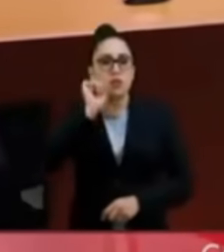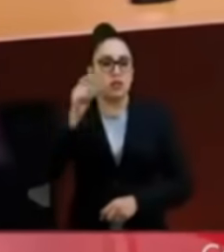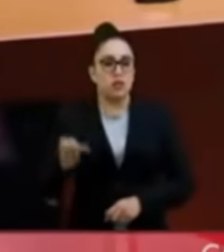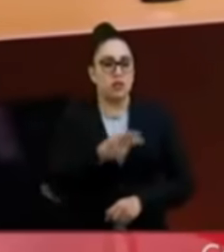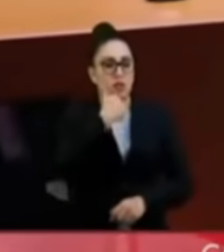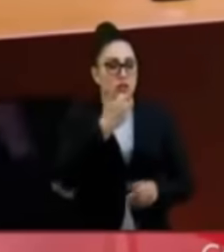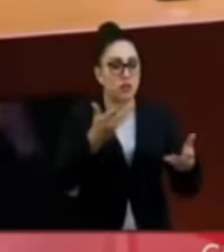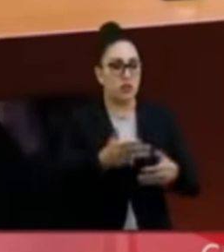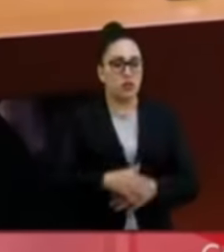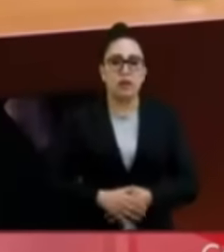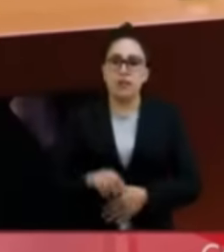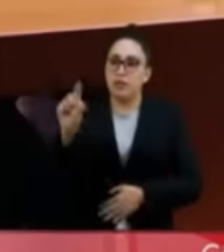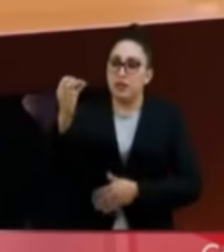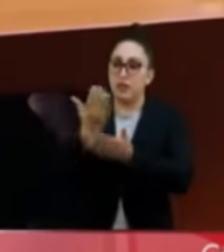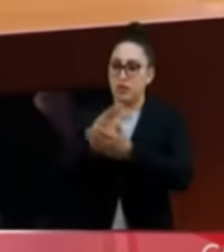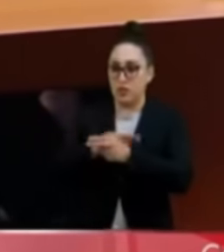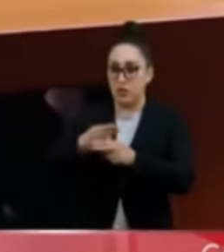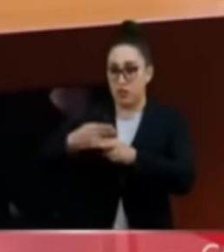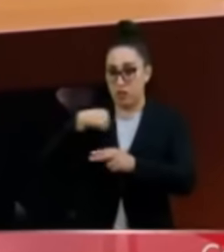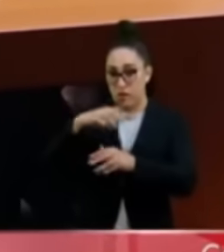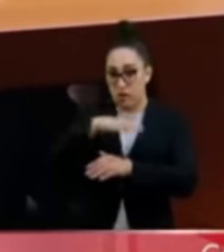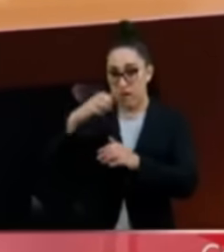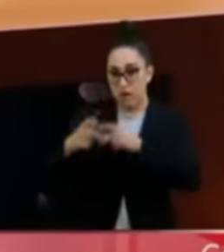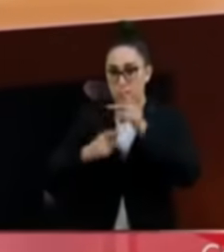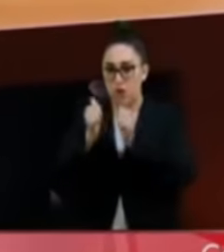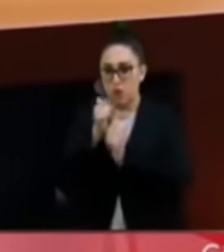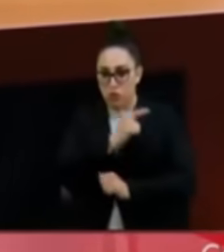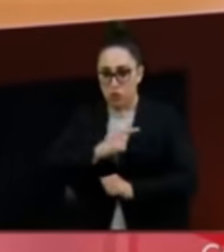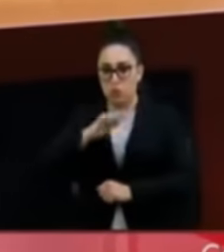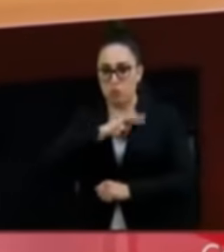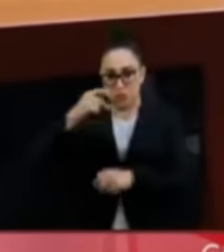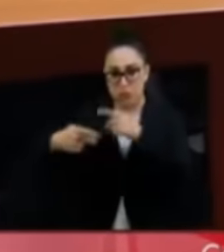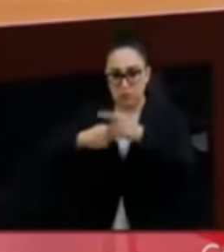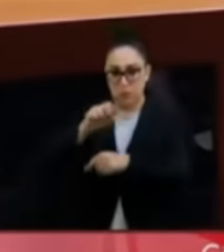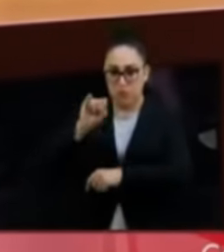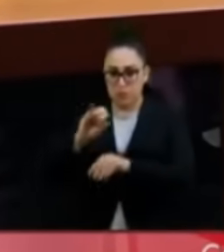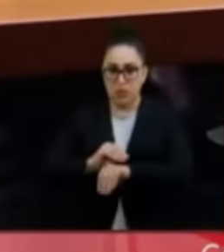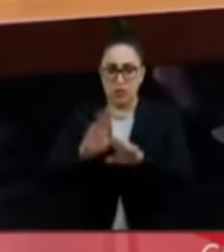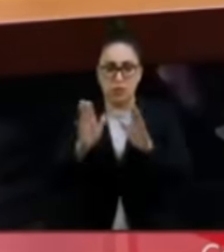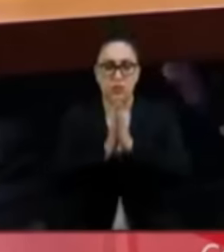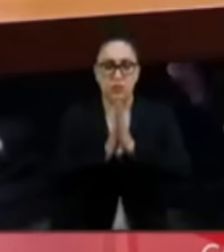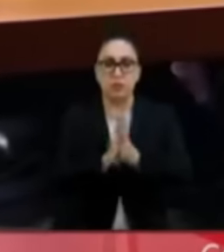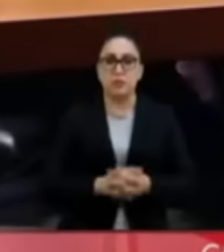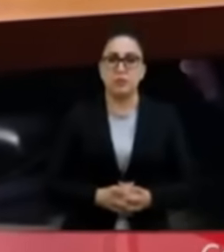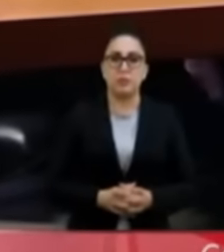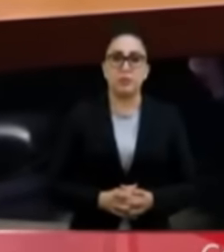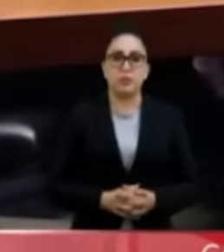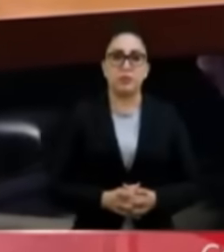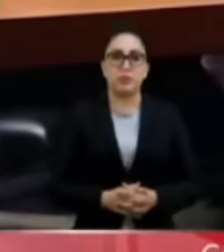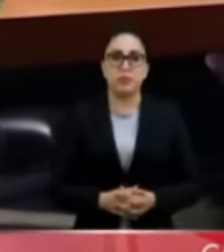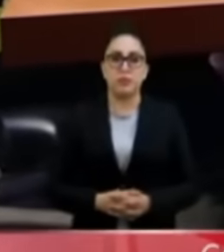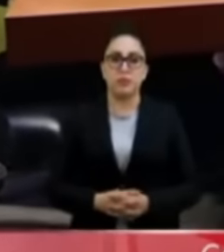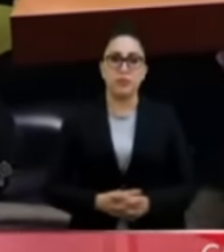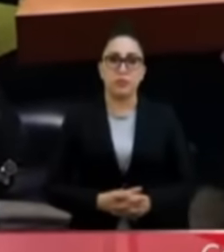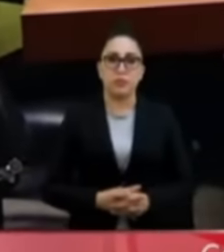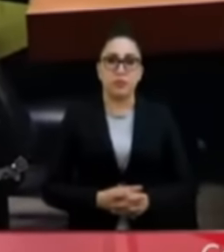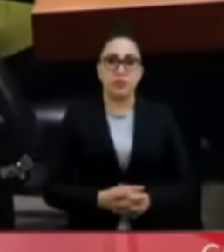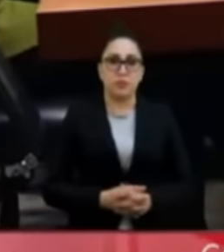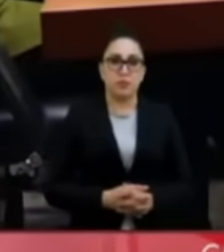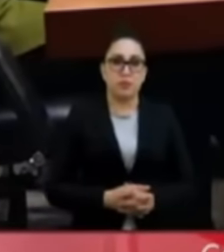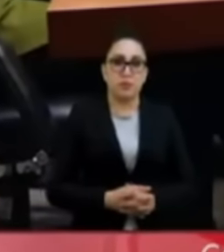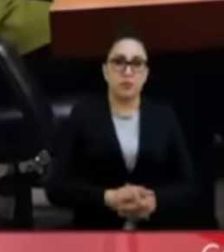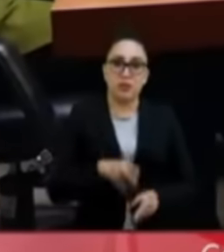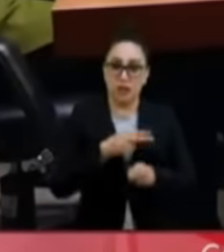¿Acepta? Prefiero terminar mi intervención y después con mucho gusto, muchas en lo gracias. Subsecuente podemos gracias, compañero. Responder. Claro que sí. A ver, un momento, para entender, ¿me está pidiendo